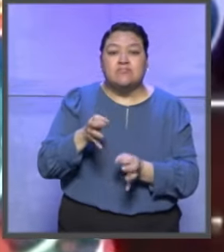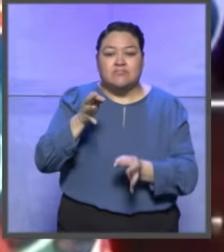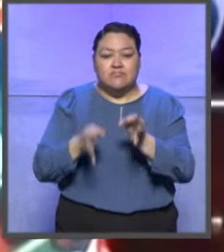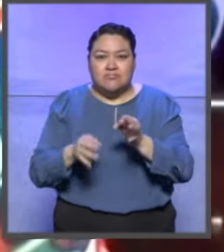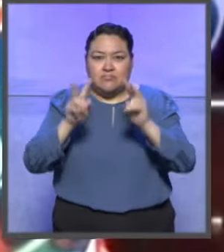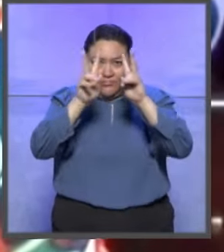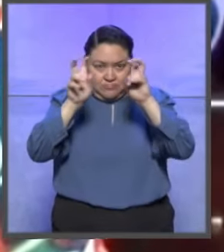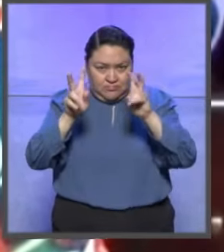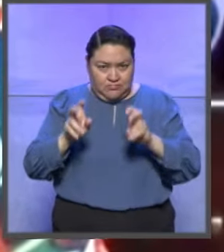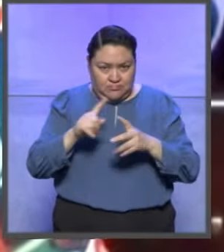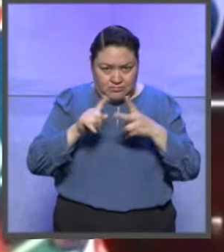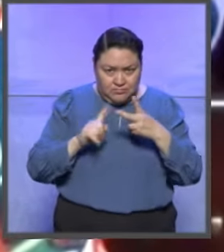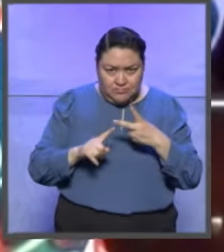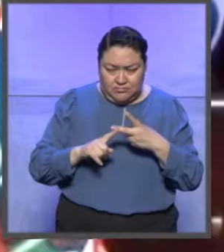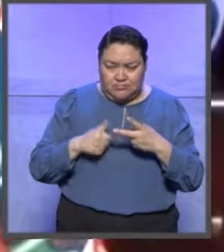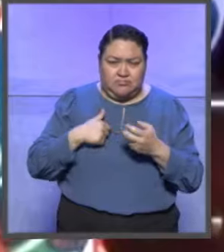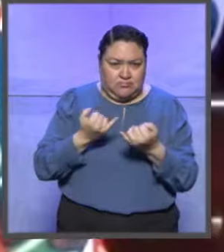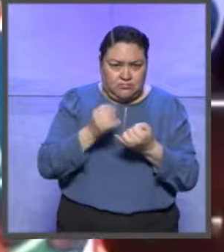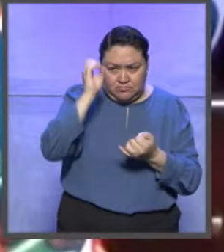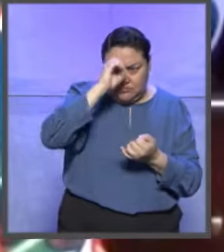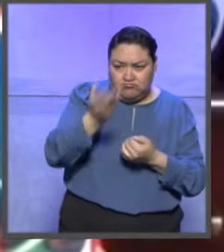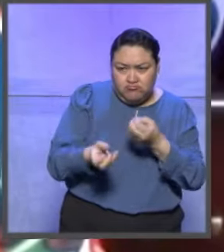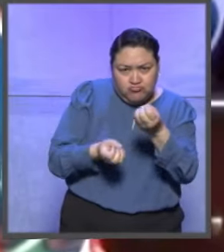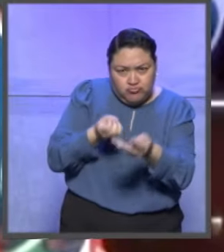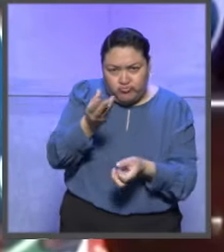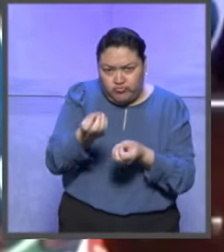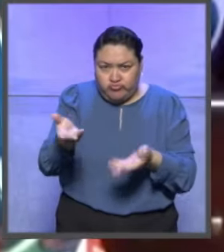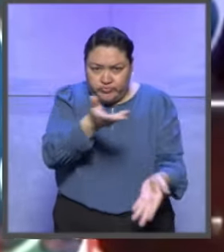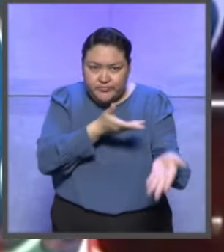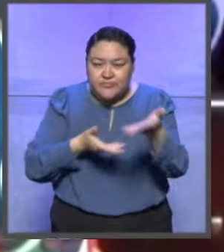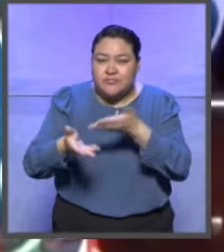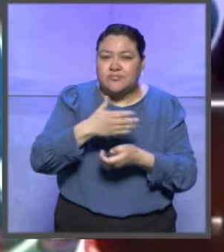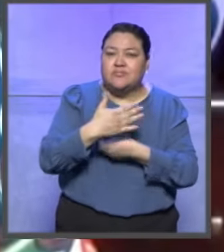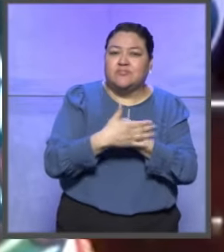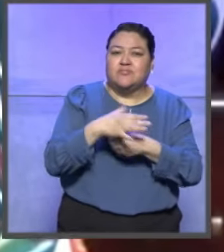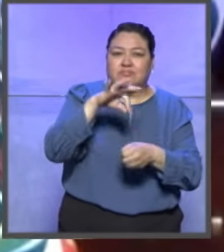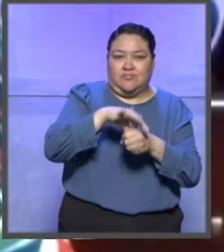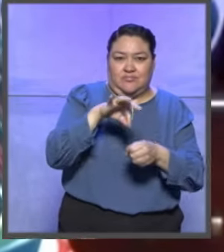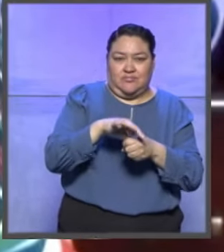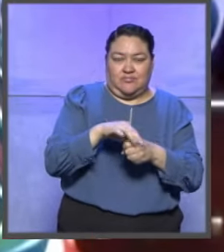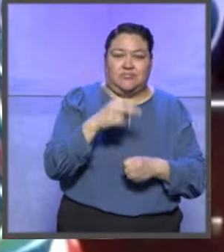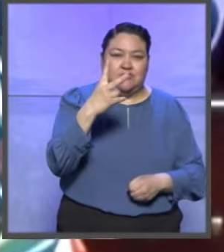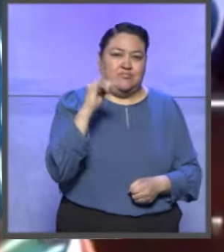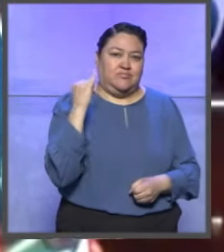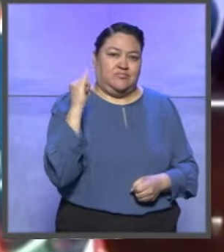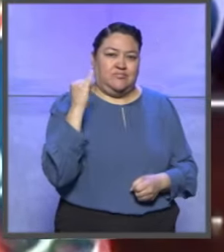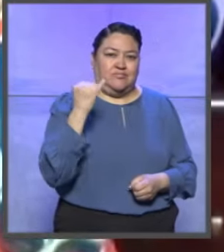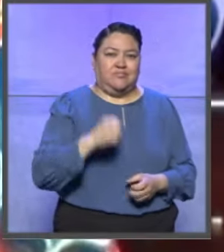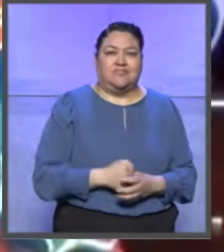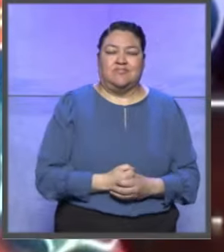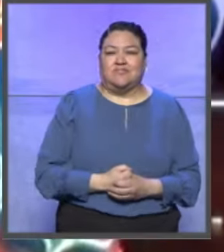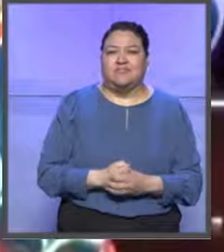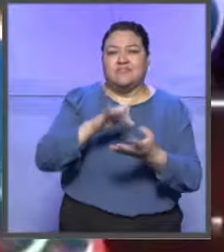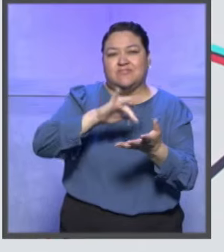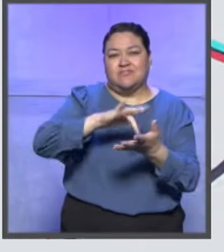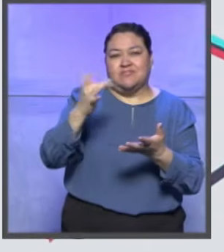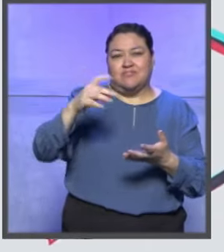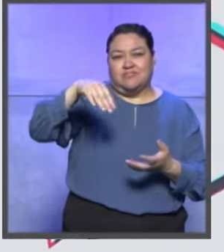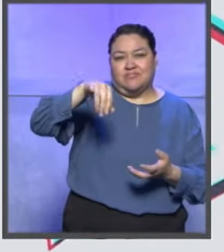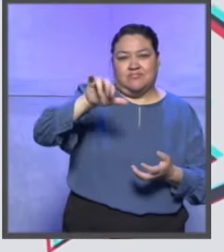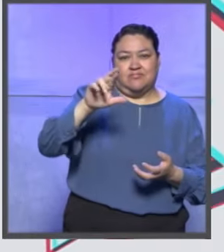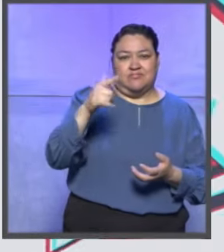abonando a todos los tópicos que se nos vayan a presentar en los próximos comicios a celebrarse el próximo 2 de junio. Muchas